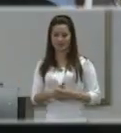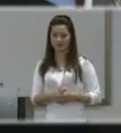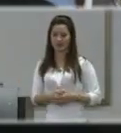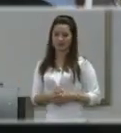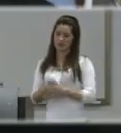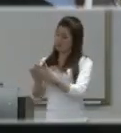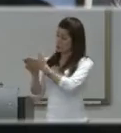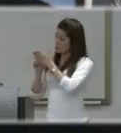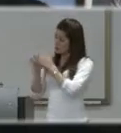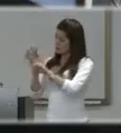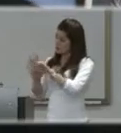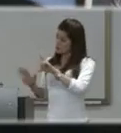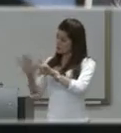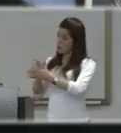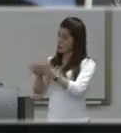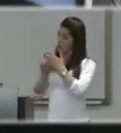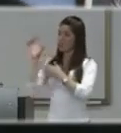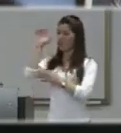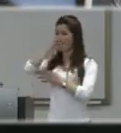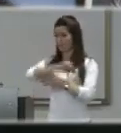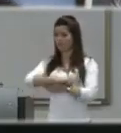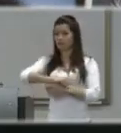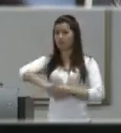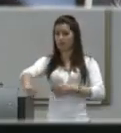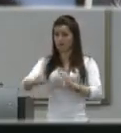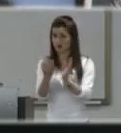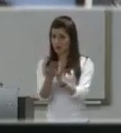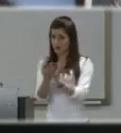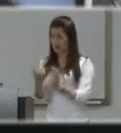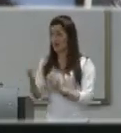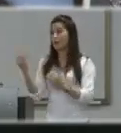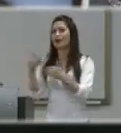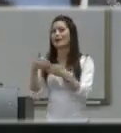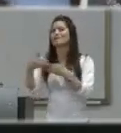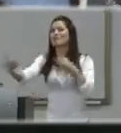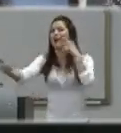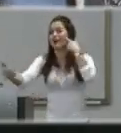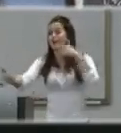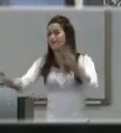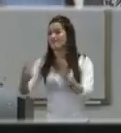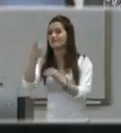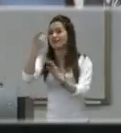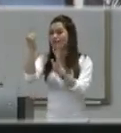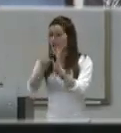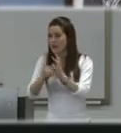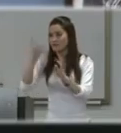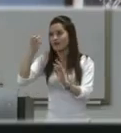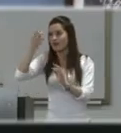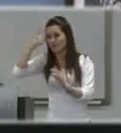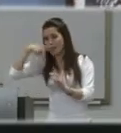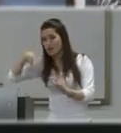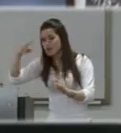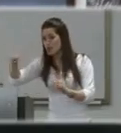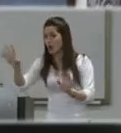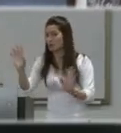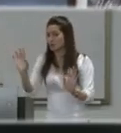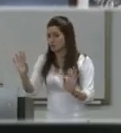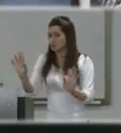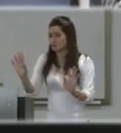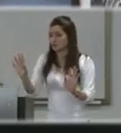hasta ahí, ¿no es cierto?, ha ejercido, porque todavía pues no se ha casado, no ha tenido hijos, pero digamos que el derecho a elegir,